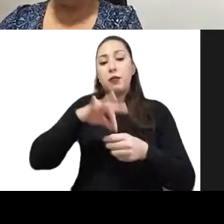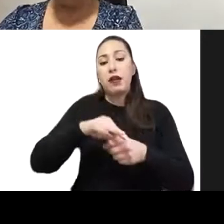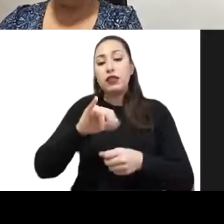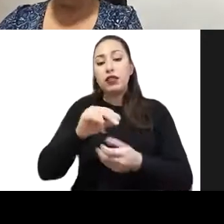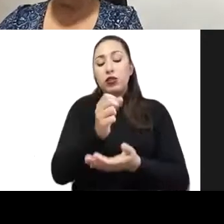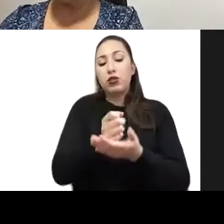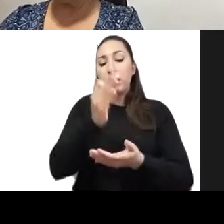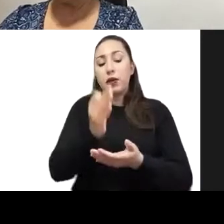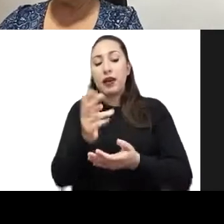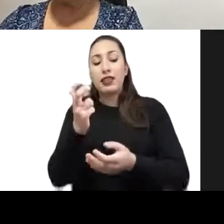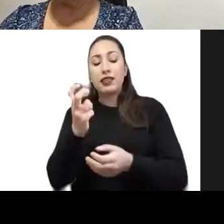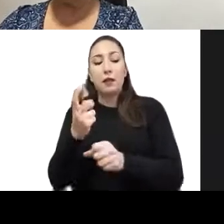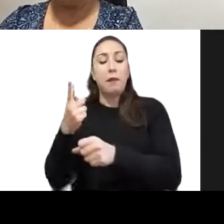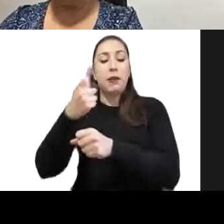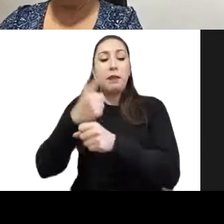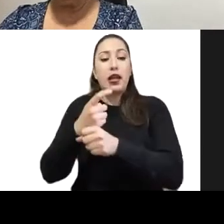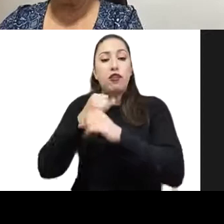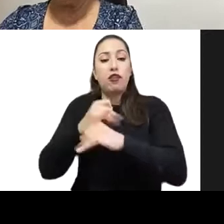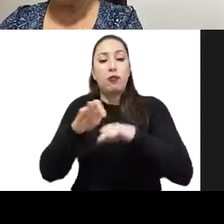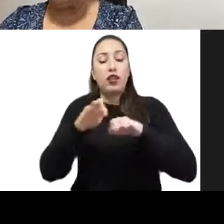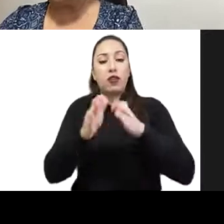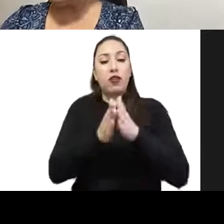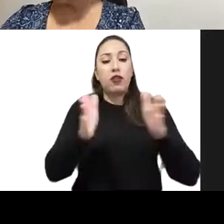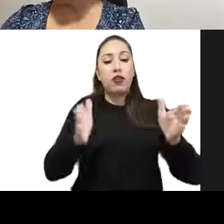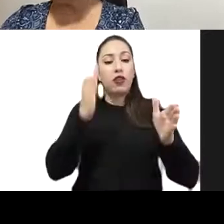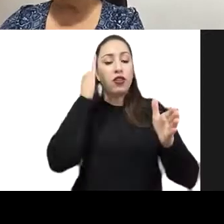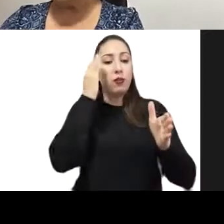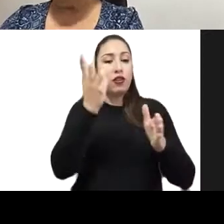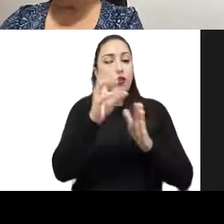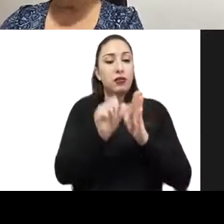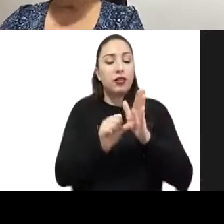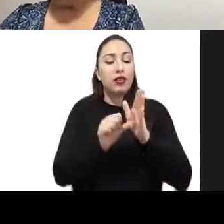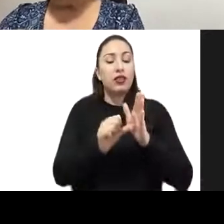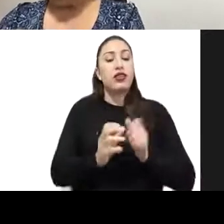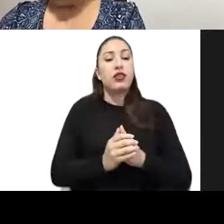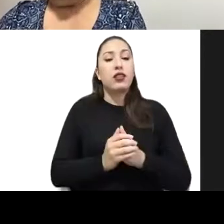primer informe trimestral del tercer año. Solicito a la secretaria,